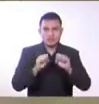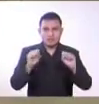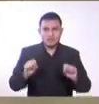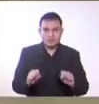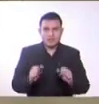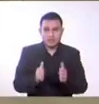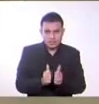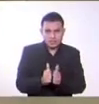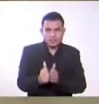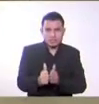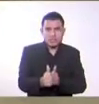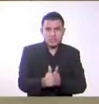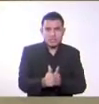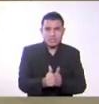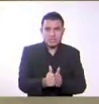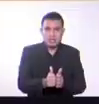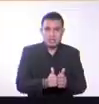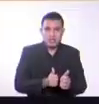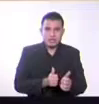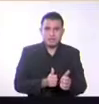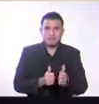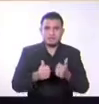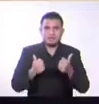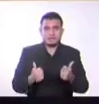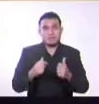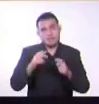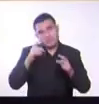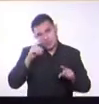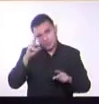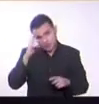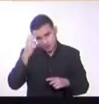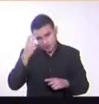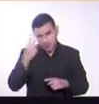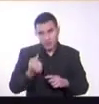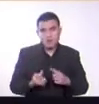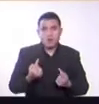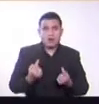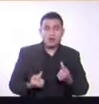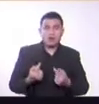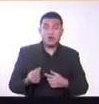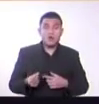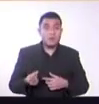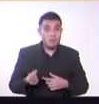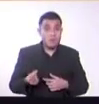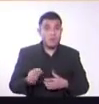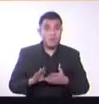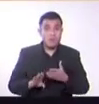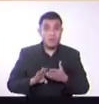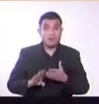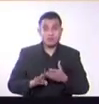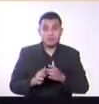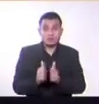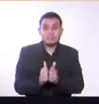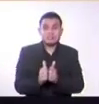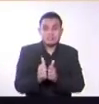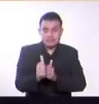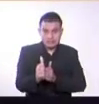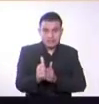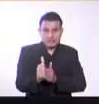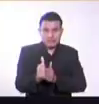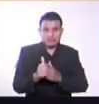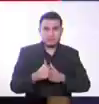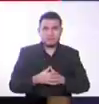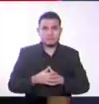regresivo o es progresivo? Tal vez sería bueno definir entonces cuáles son los impuestos progresivos y cuáles son los impuestos regresivos, ¿verdad, Candy?